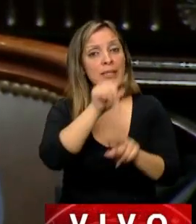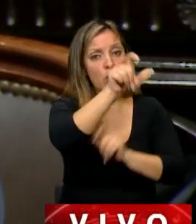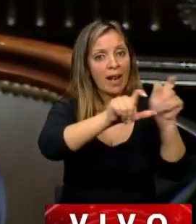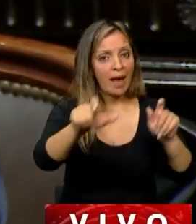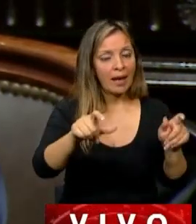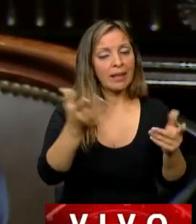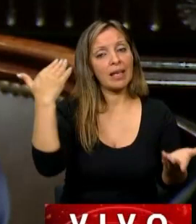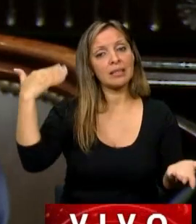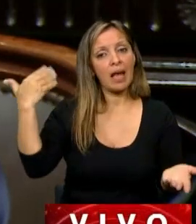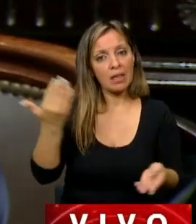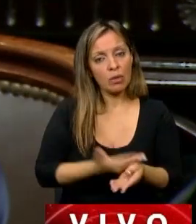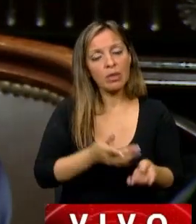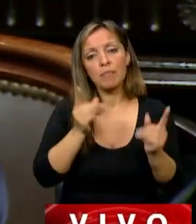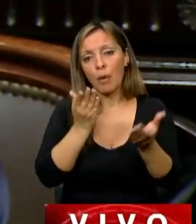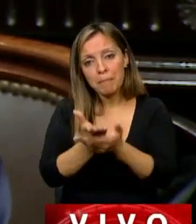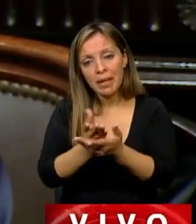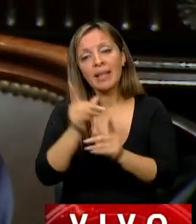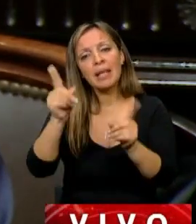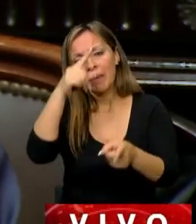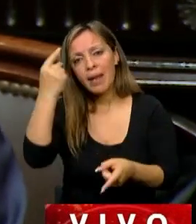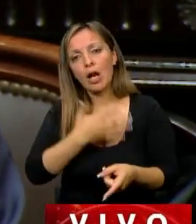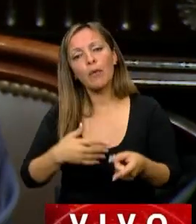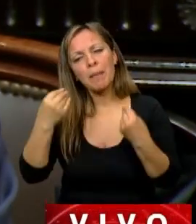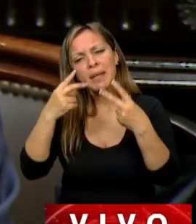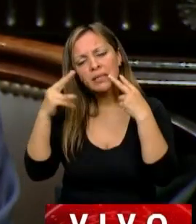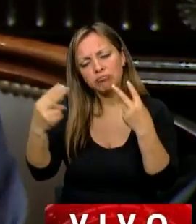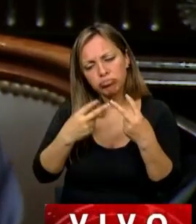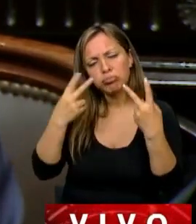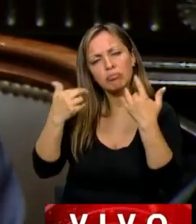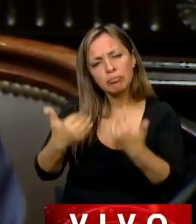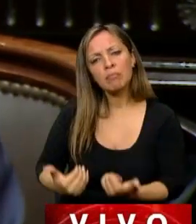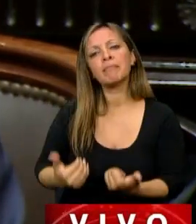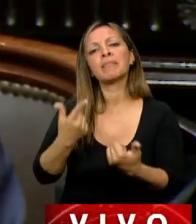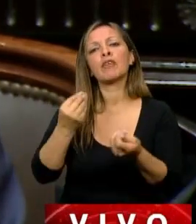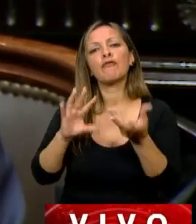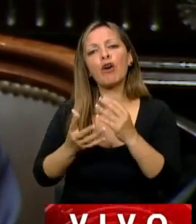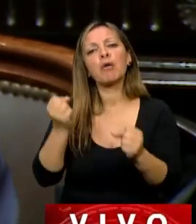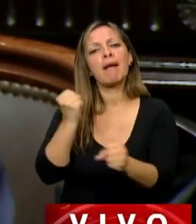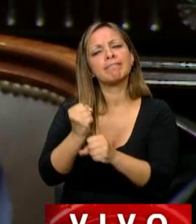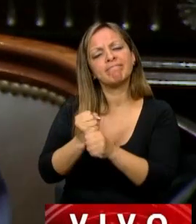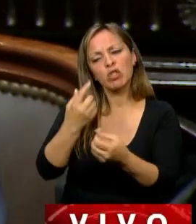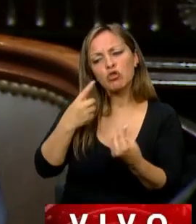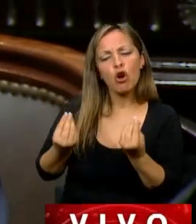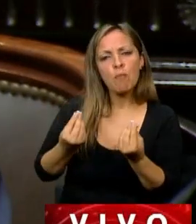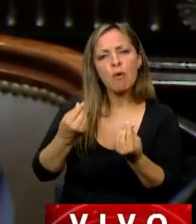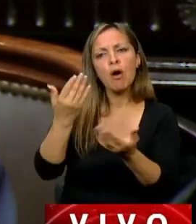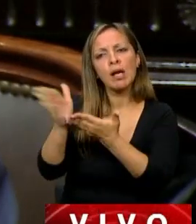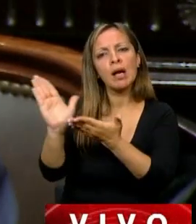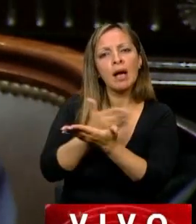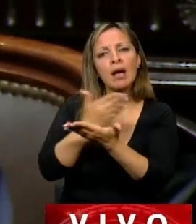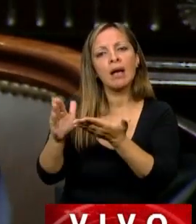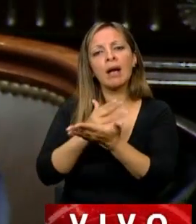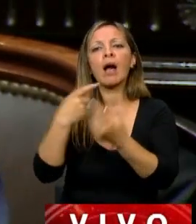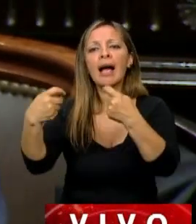muchísimo tiempo, empiece también a revisar en un ejercicio de introspección qué gastos no son